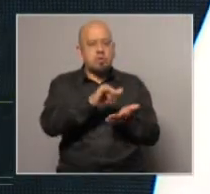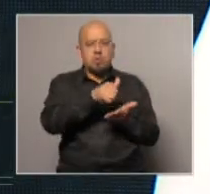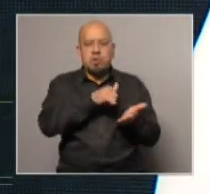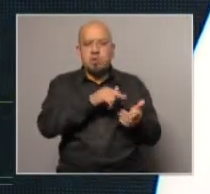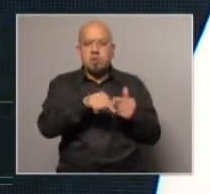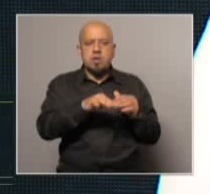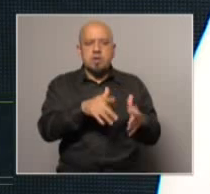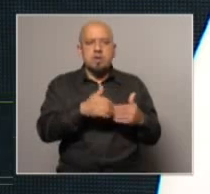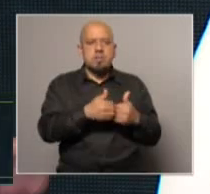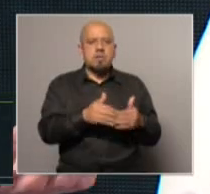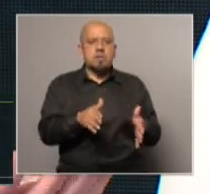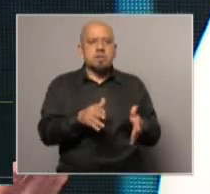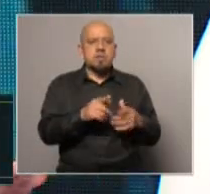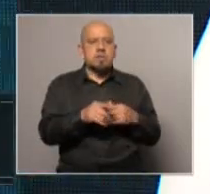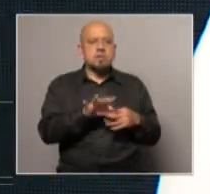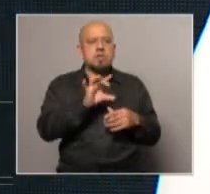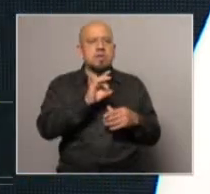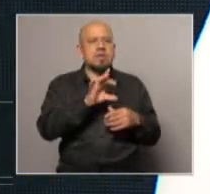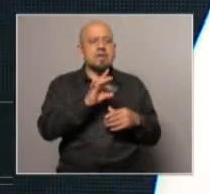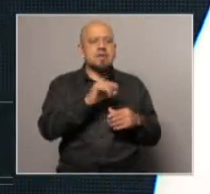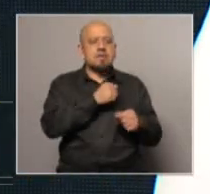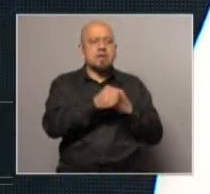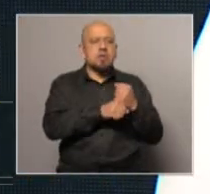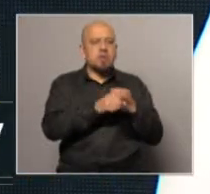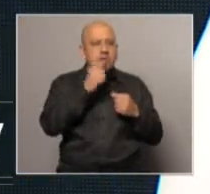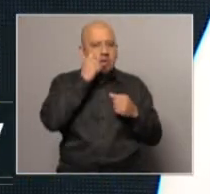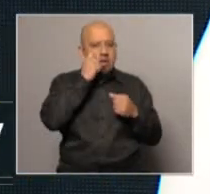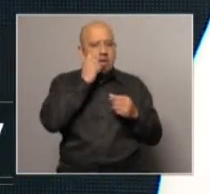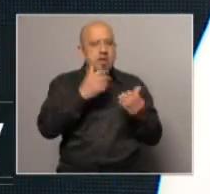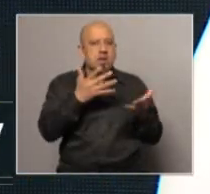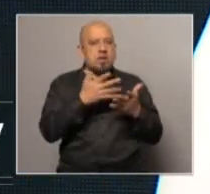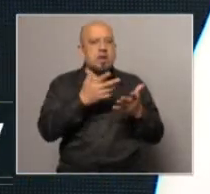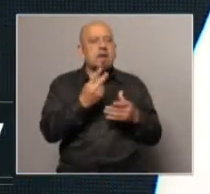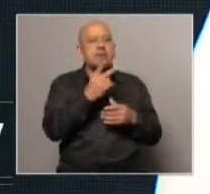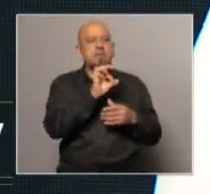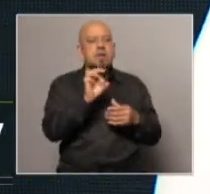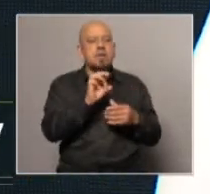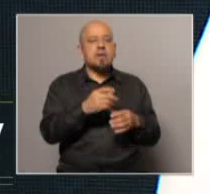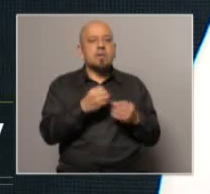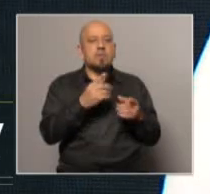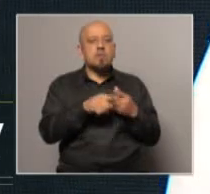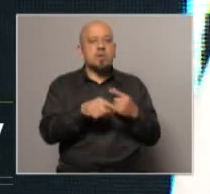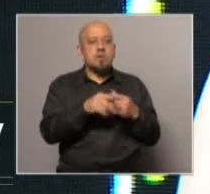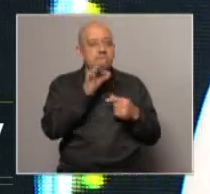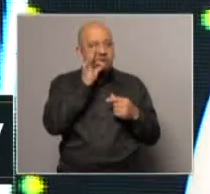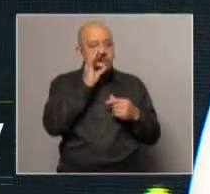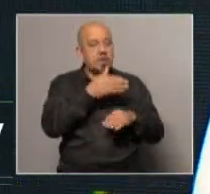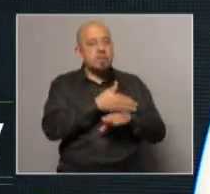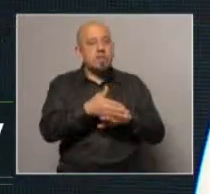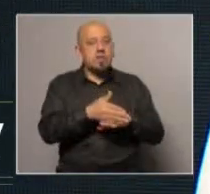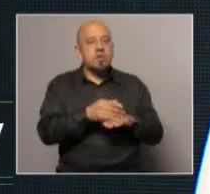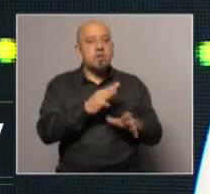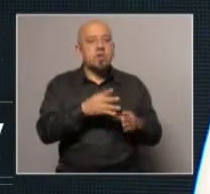del cannabis estaba en unos 15 años y empieza a quedar en 20. Y esto no es porque la gente empieza a fumar a los 20 años, sino porque